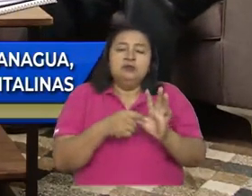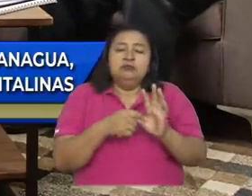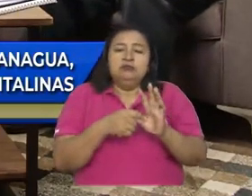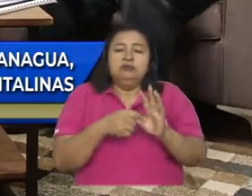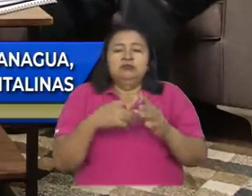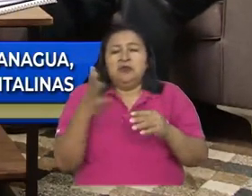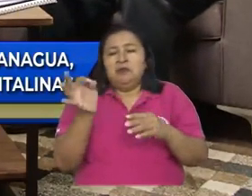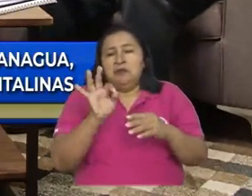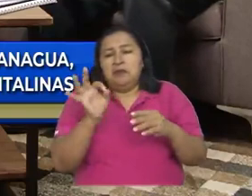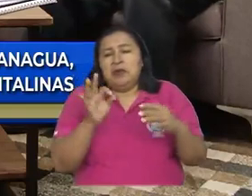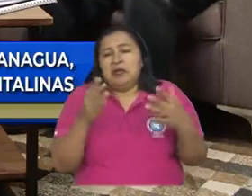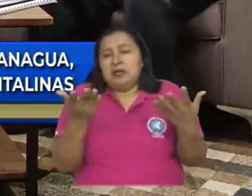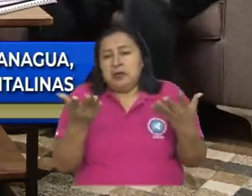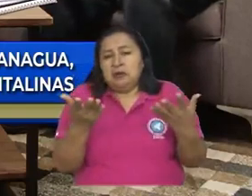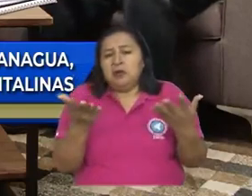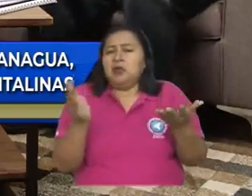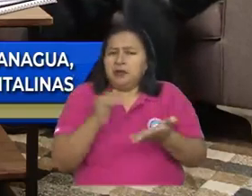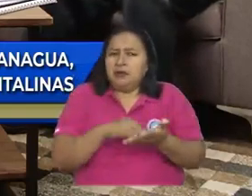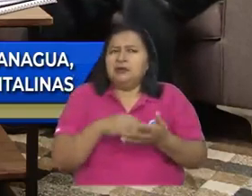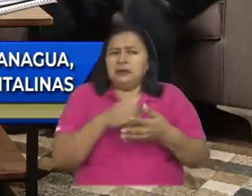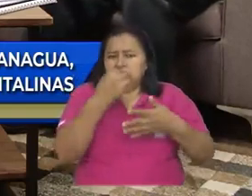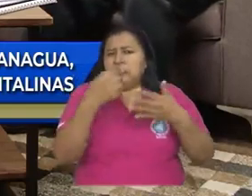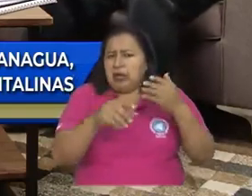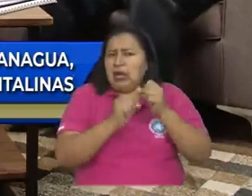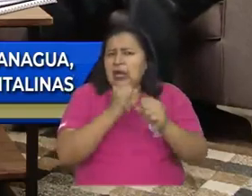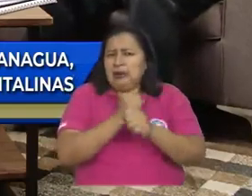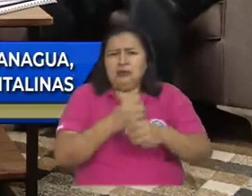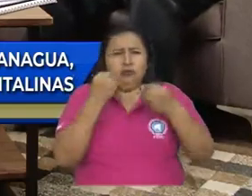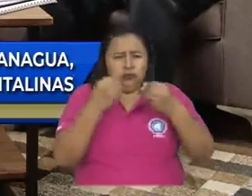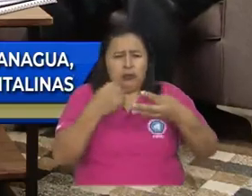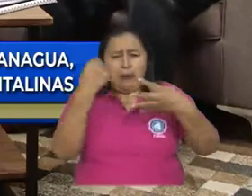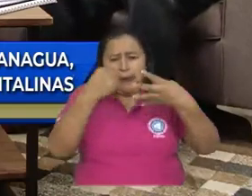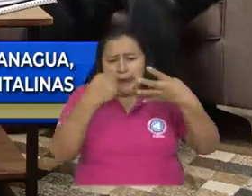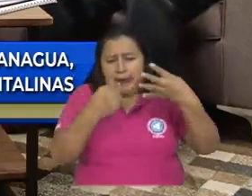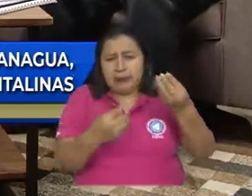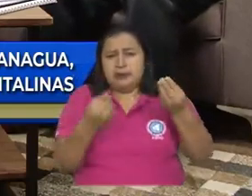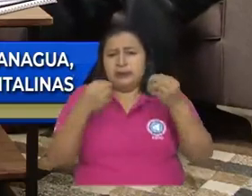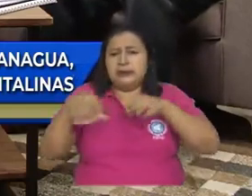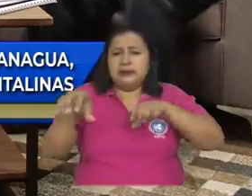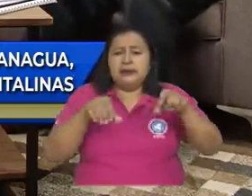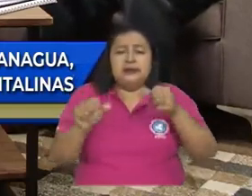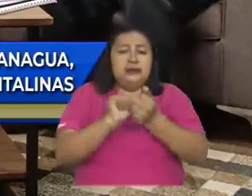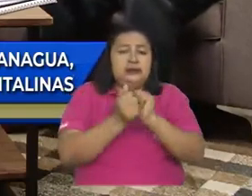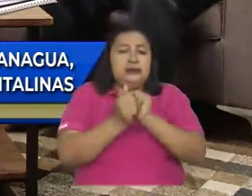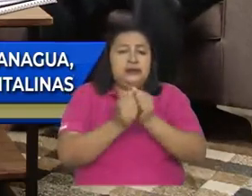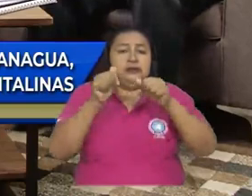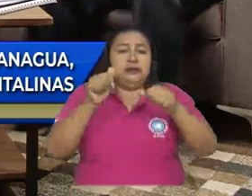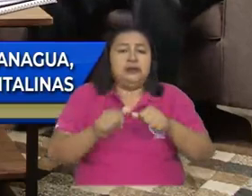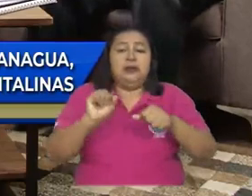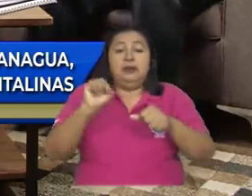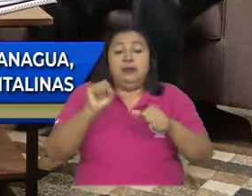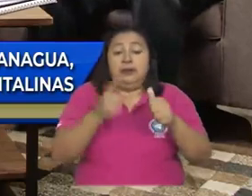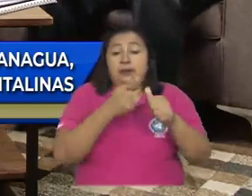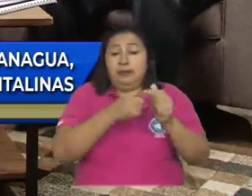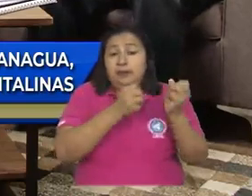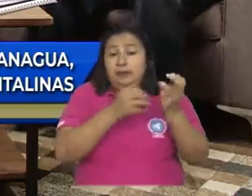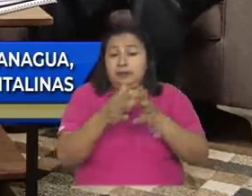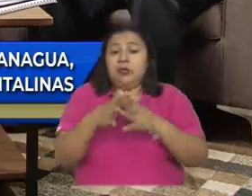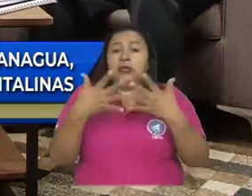De manera que una vez más tendremos un año repleto de actividades deportivas de primer orden. Ya